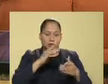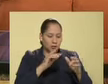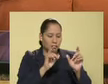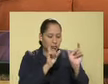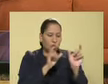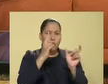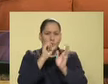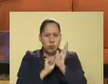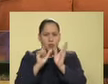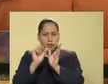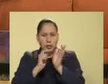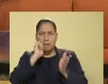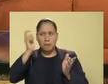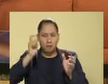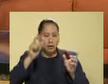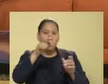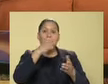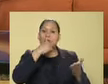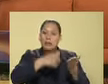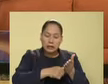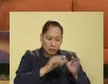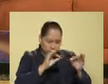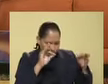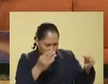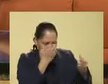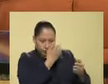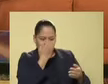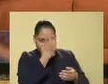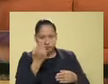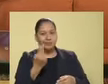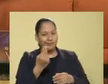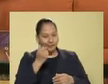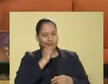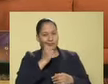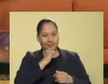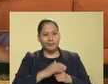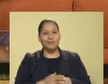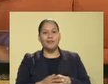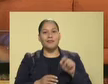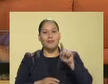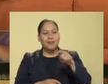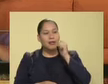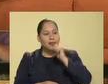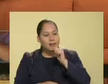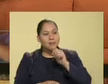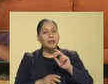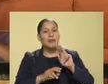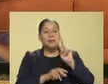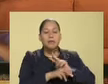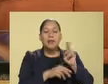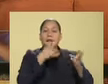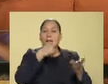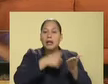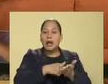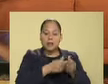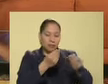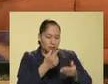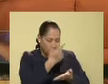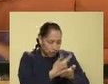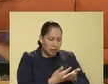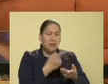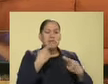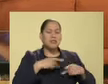muy cuidadosos en nuestros estados de cuenta. Hay que checar. Hay que checarlos muy bien. Denle seguimiento a sus estados de cuenta, Sí, porque no todo el mundo lo